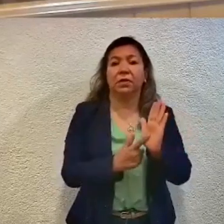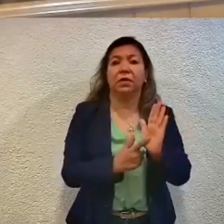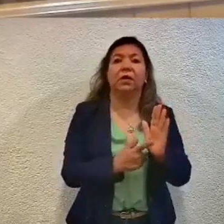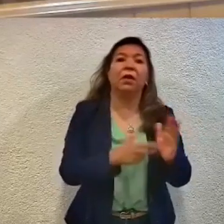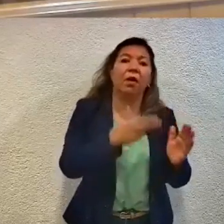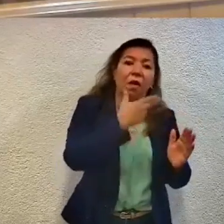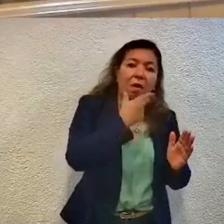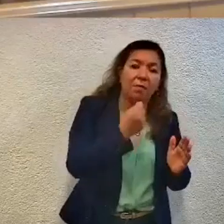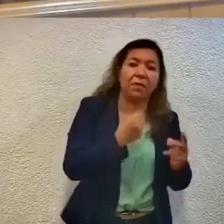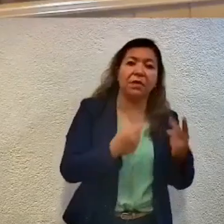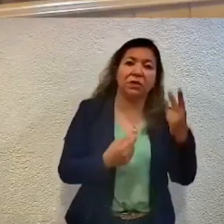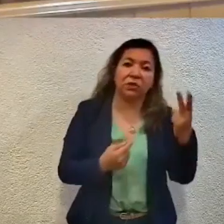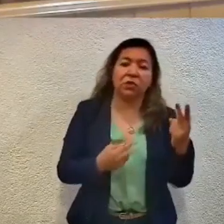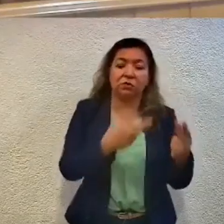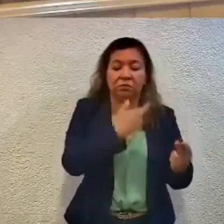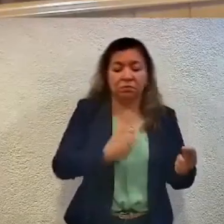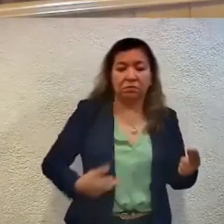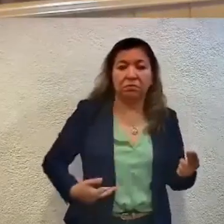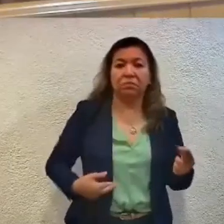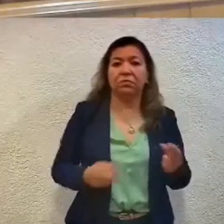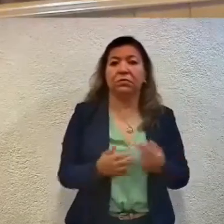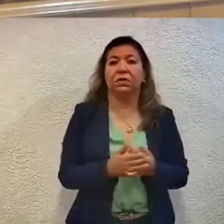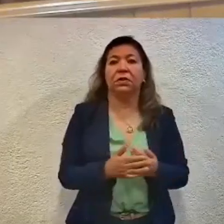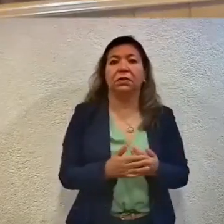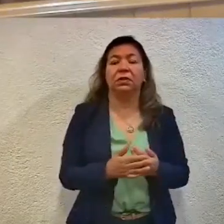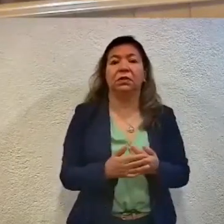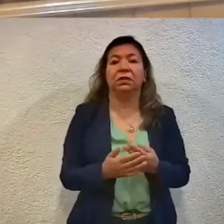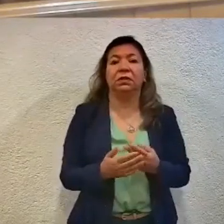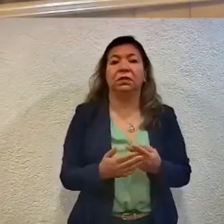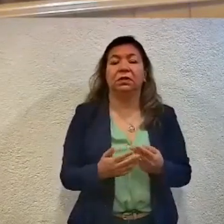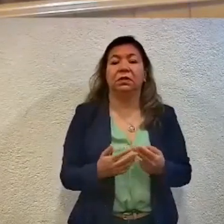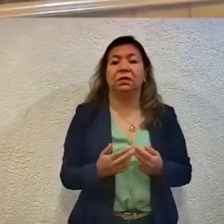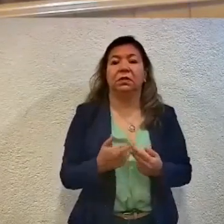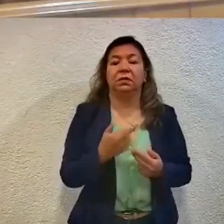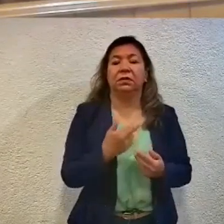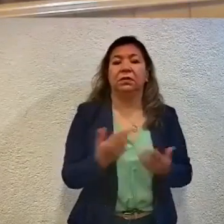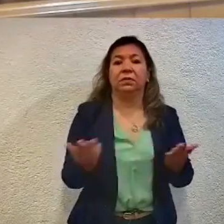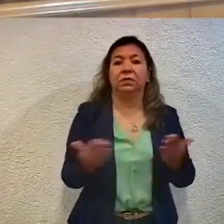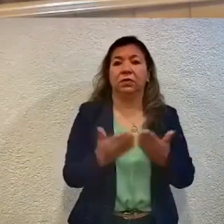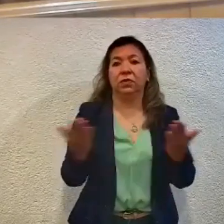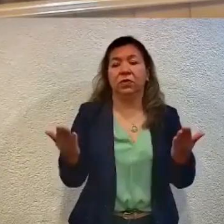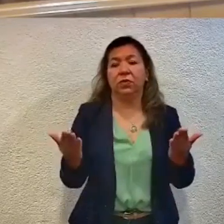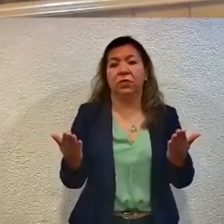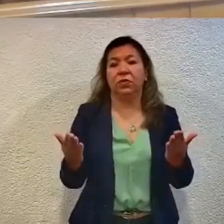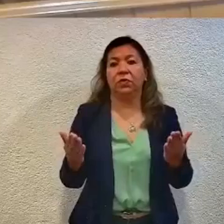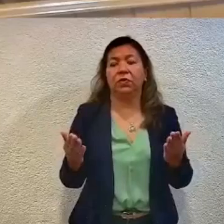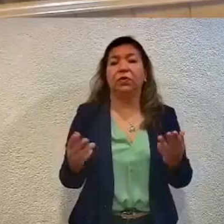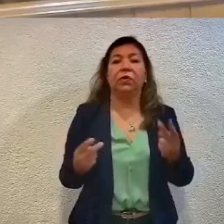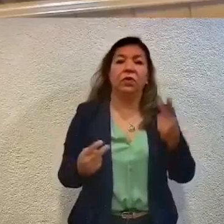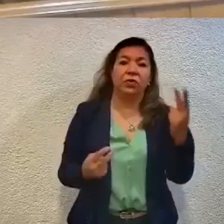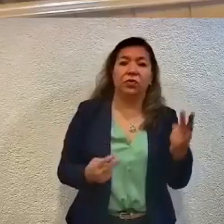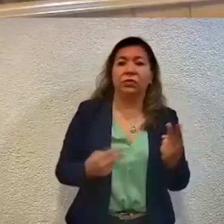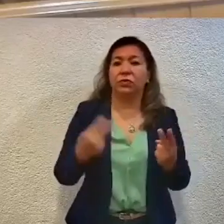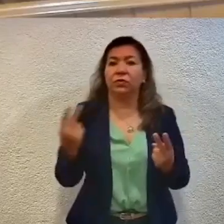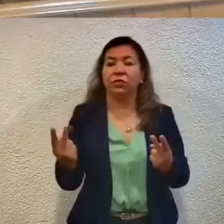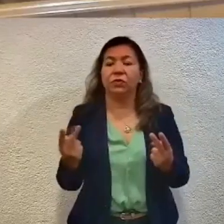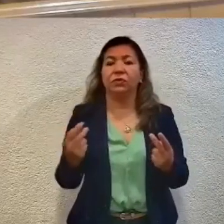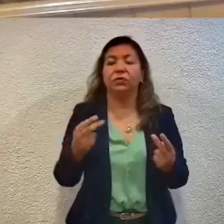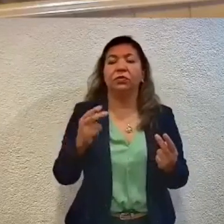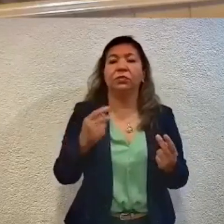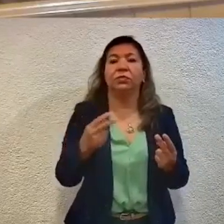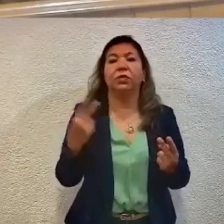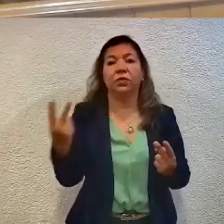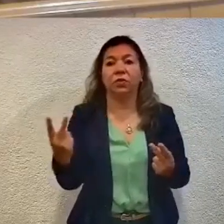estar sobrerepresentado el género masculino con 2 regidurías, se realizaron los ajustes correspondientes, sustituyendo